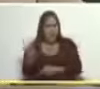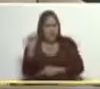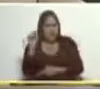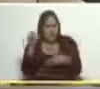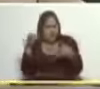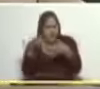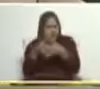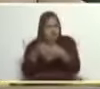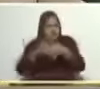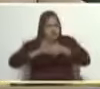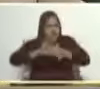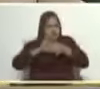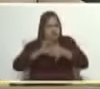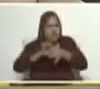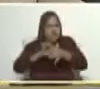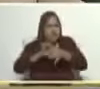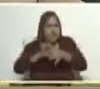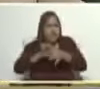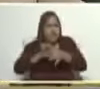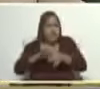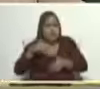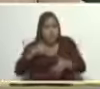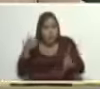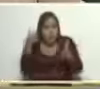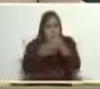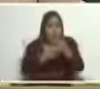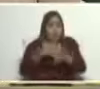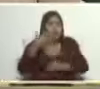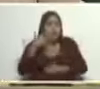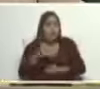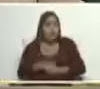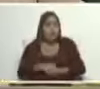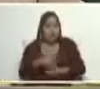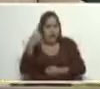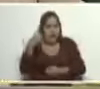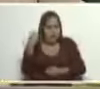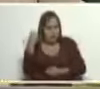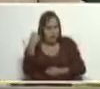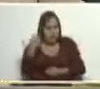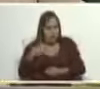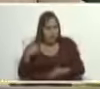cerrado. Y si yo golpeo con este puño,